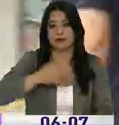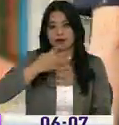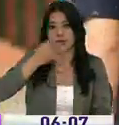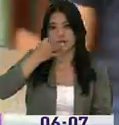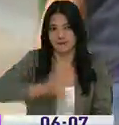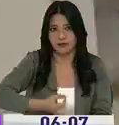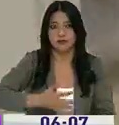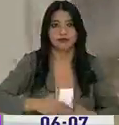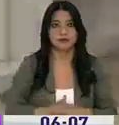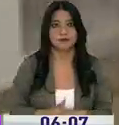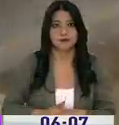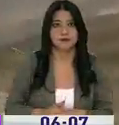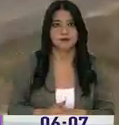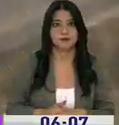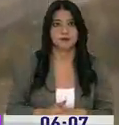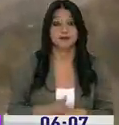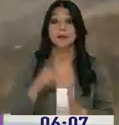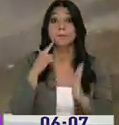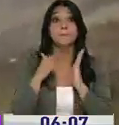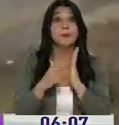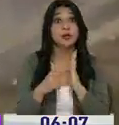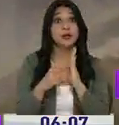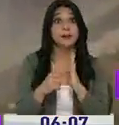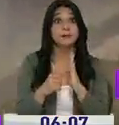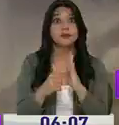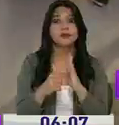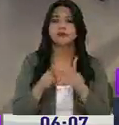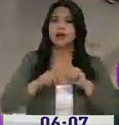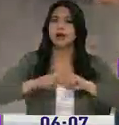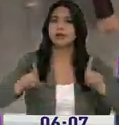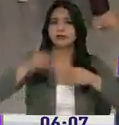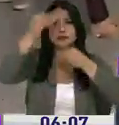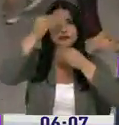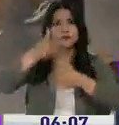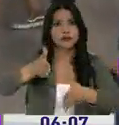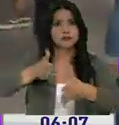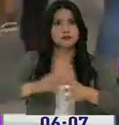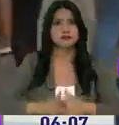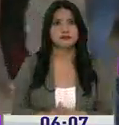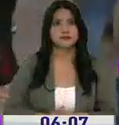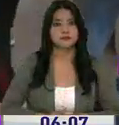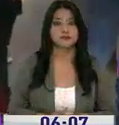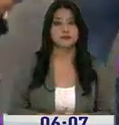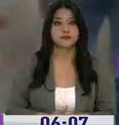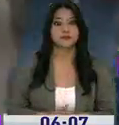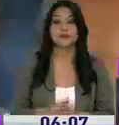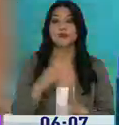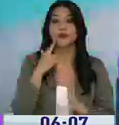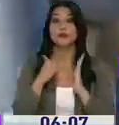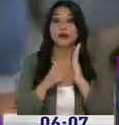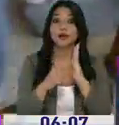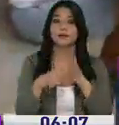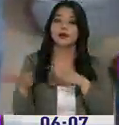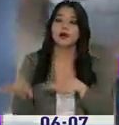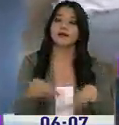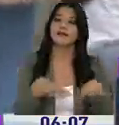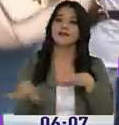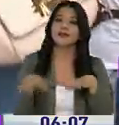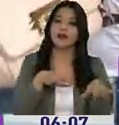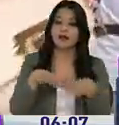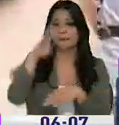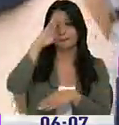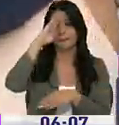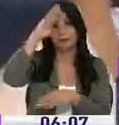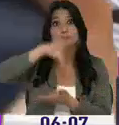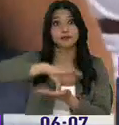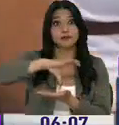COVID-19. En este trayecto, varias novedades se han presentado. Por ejemplo, operativos de la Intendencia del